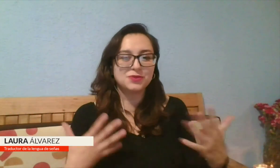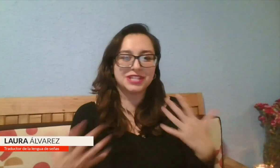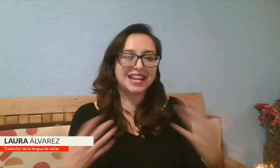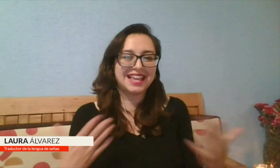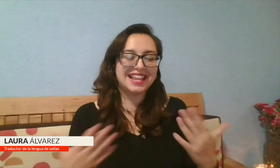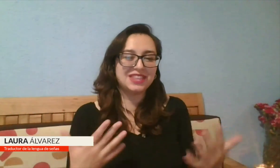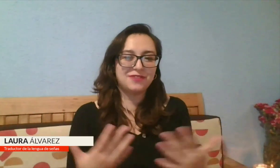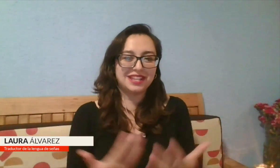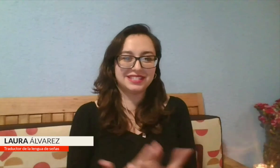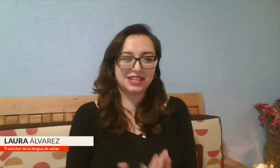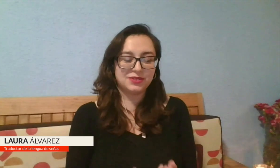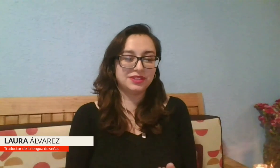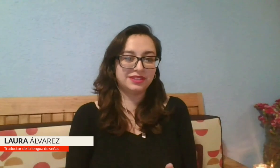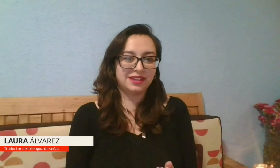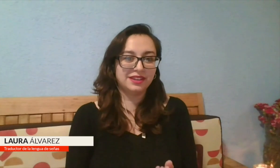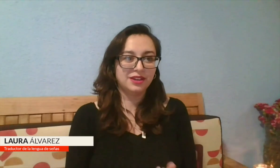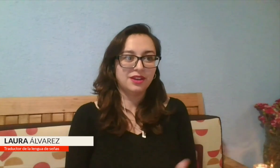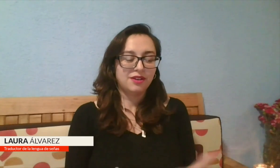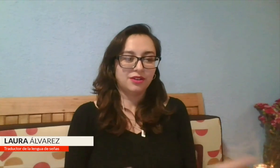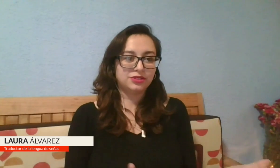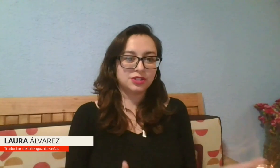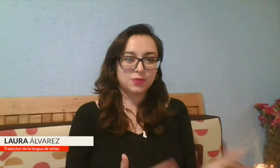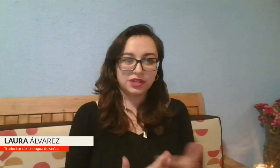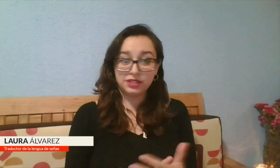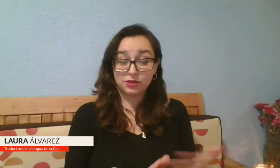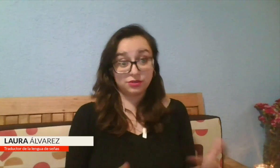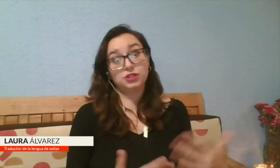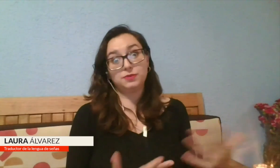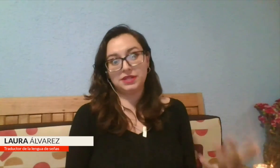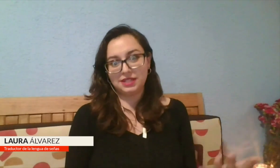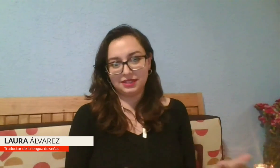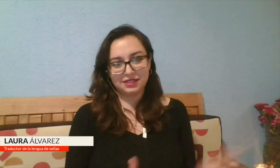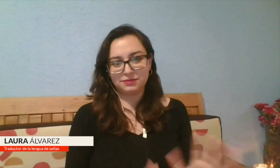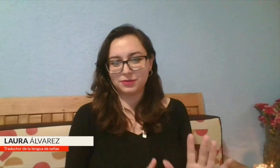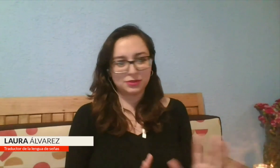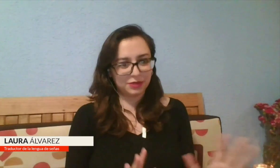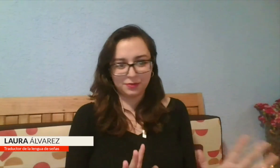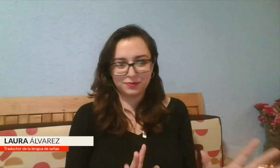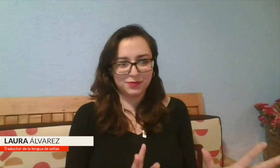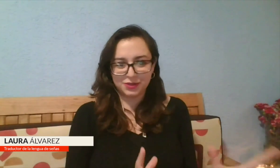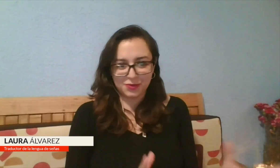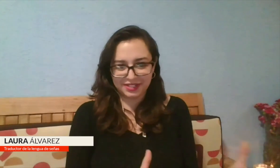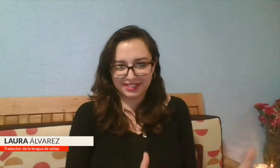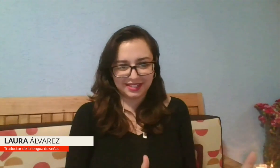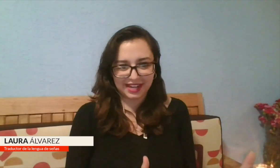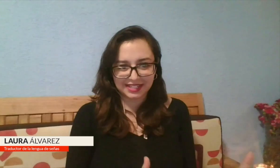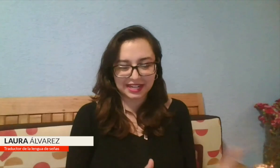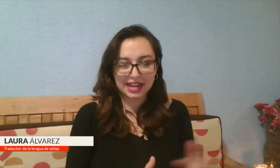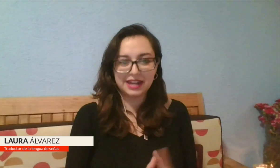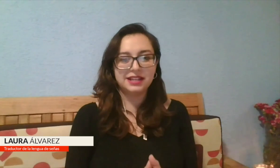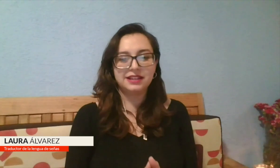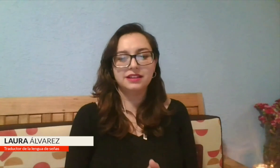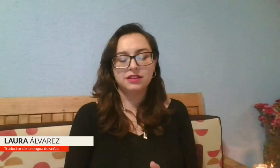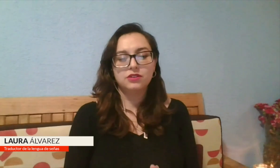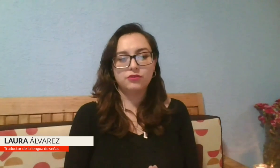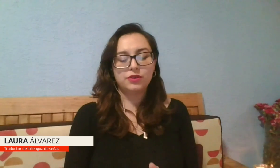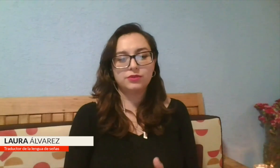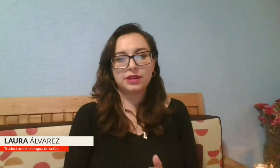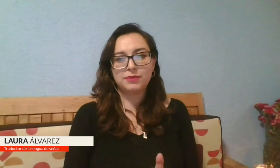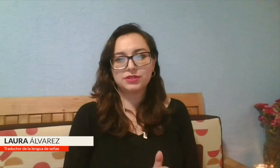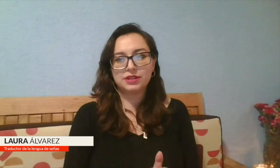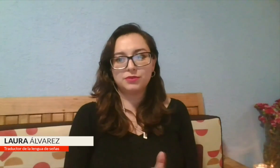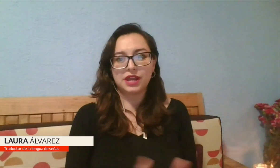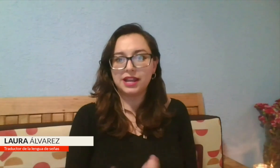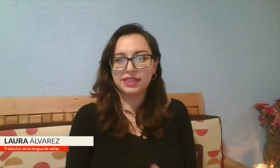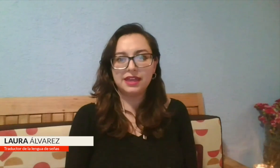que es mucha la diferencia, ¿no? Entre otros políticos, otros presidentes, pues no te puedes ni siquiera acercar. Él fue